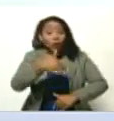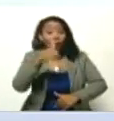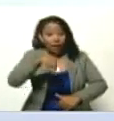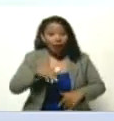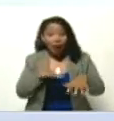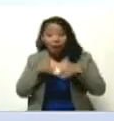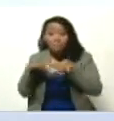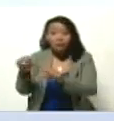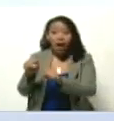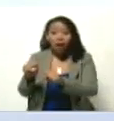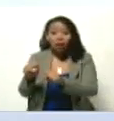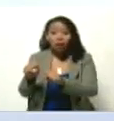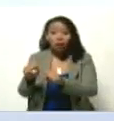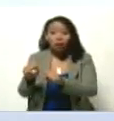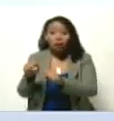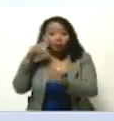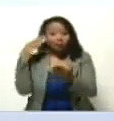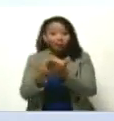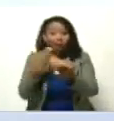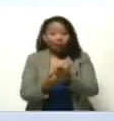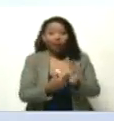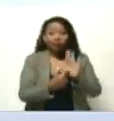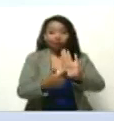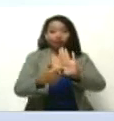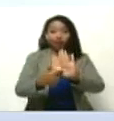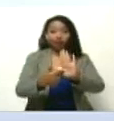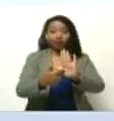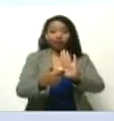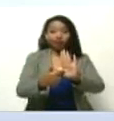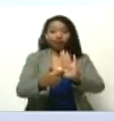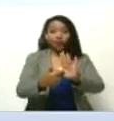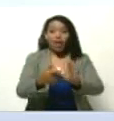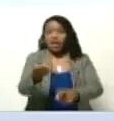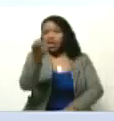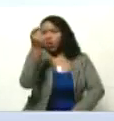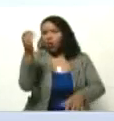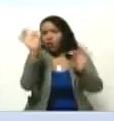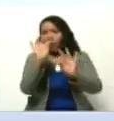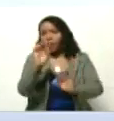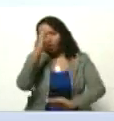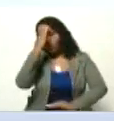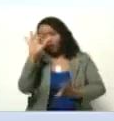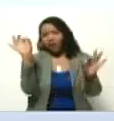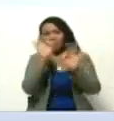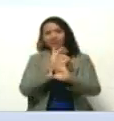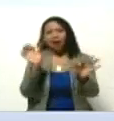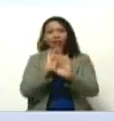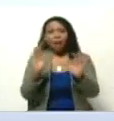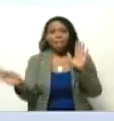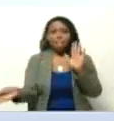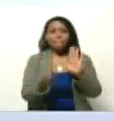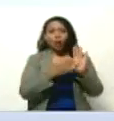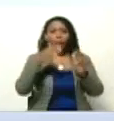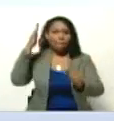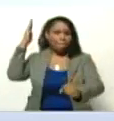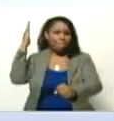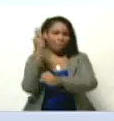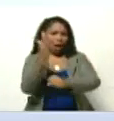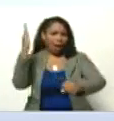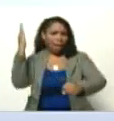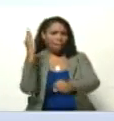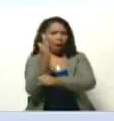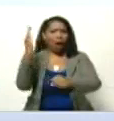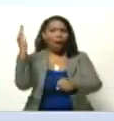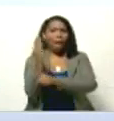imperio, lo cual se ha demostrado auténticamente y sin ningún tipo de dudas, aplica sanciones